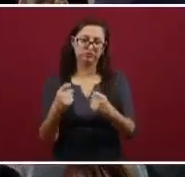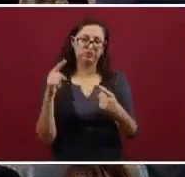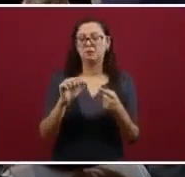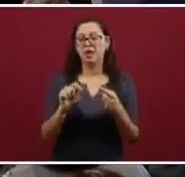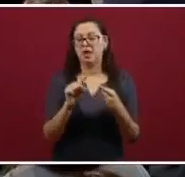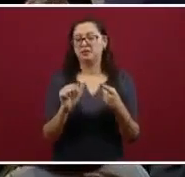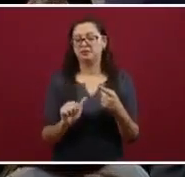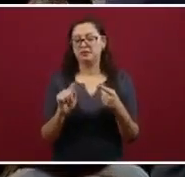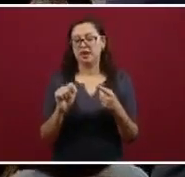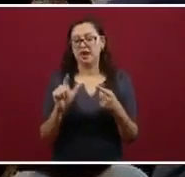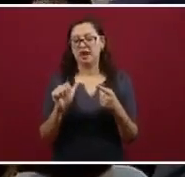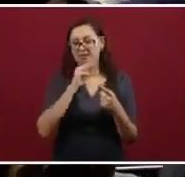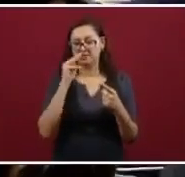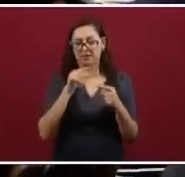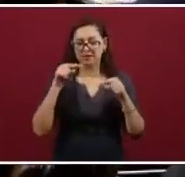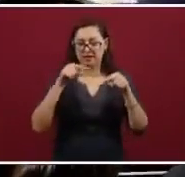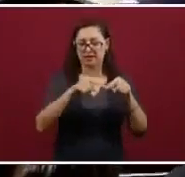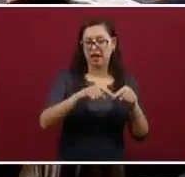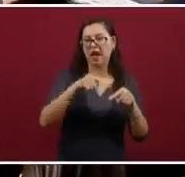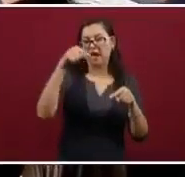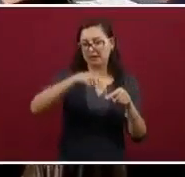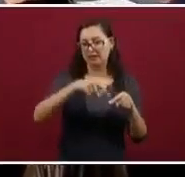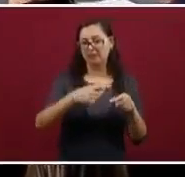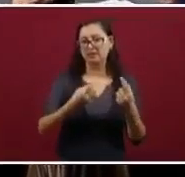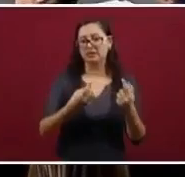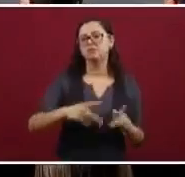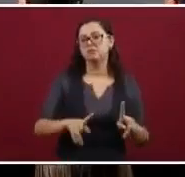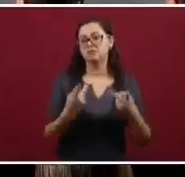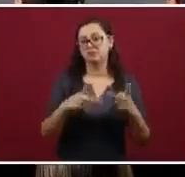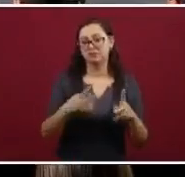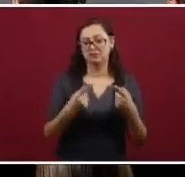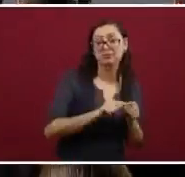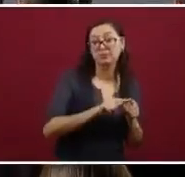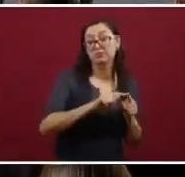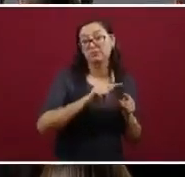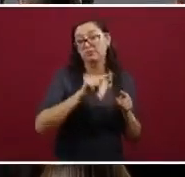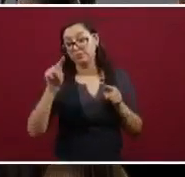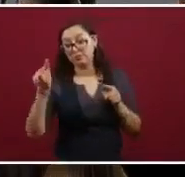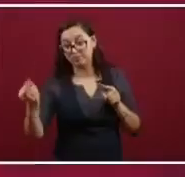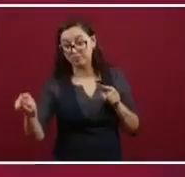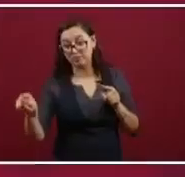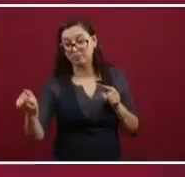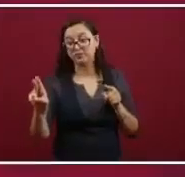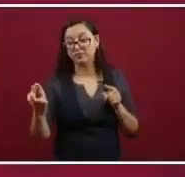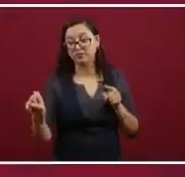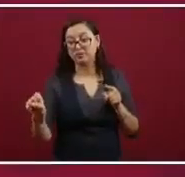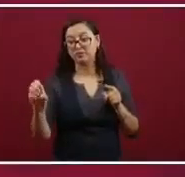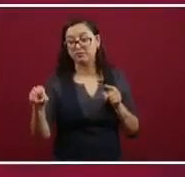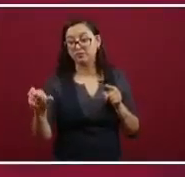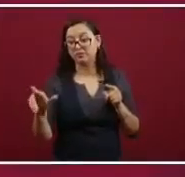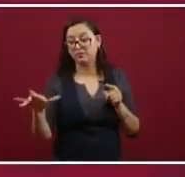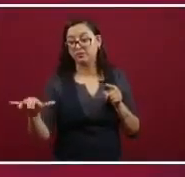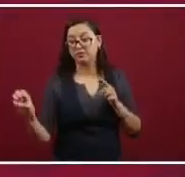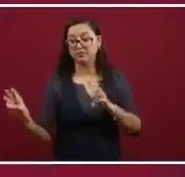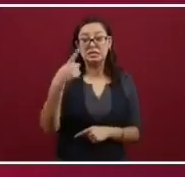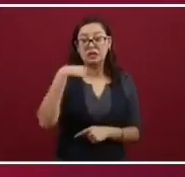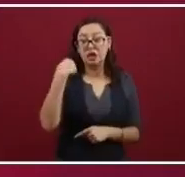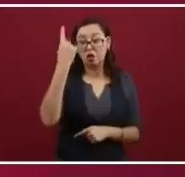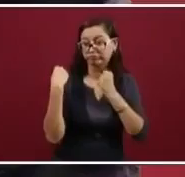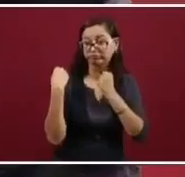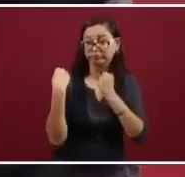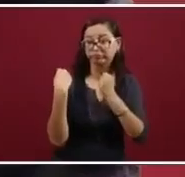está la central de abasto de combustibles, a Jesús María, pues deben de ser como